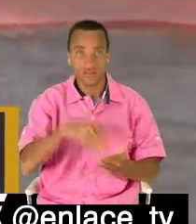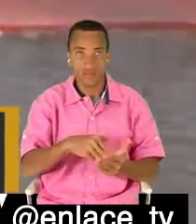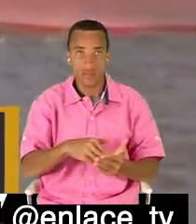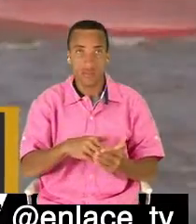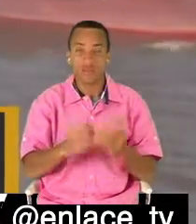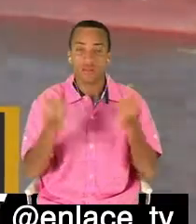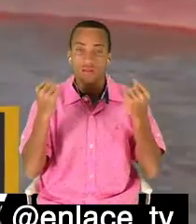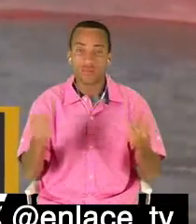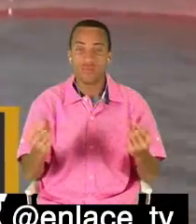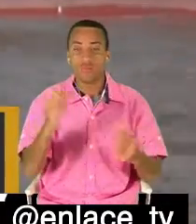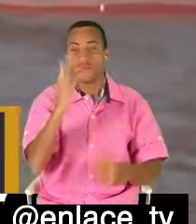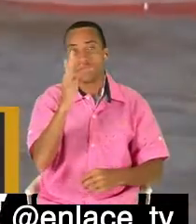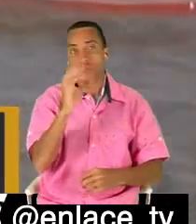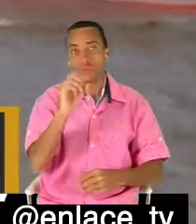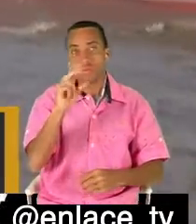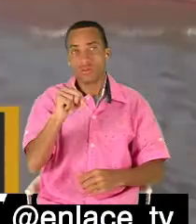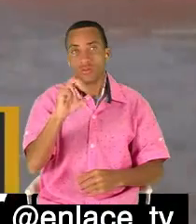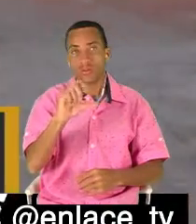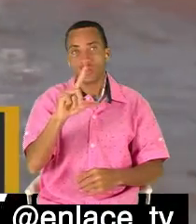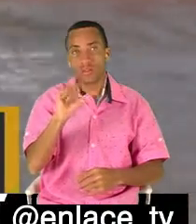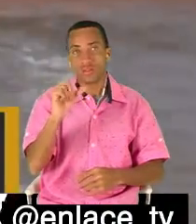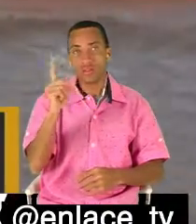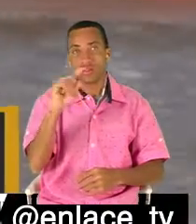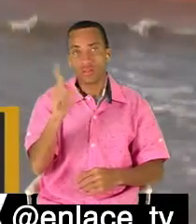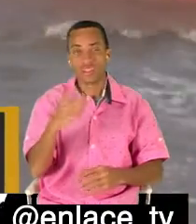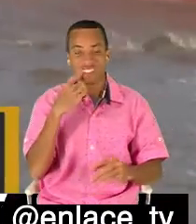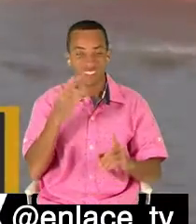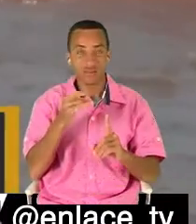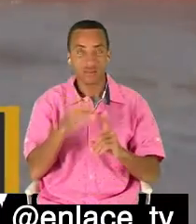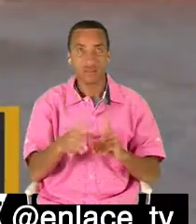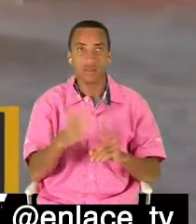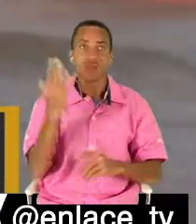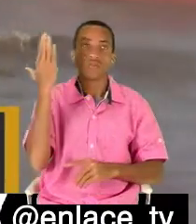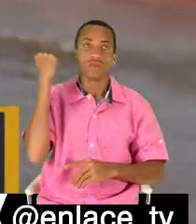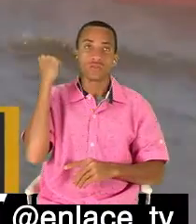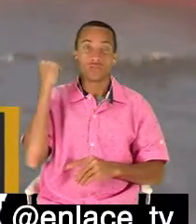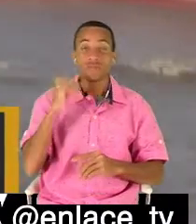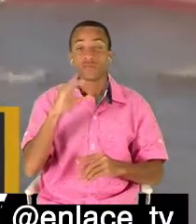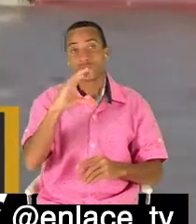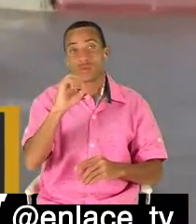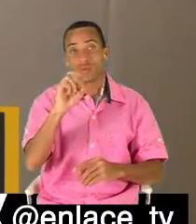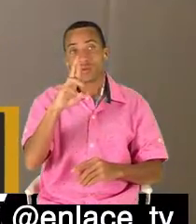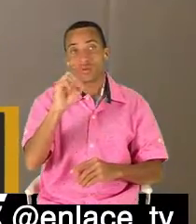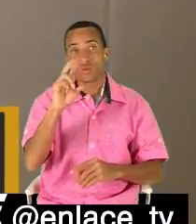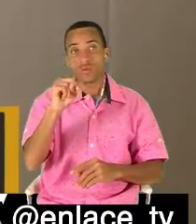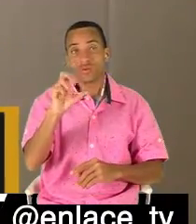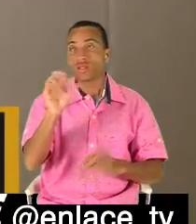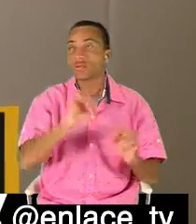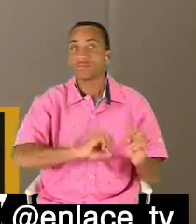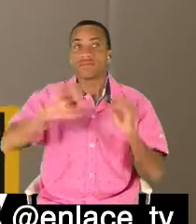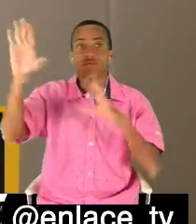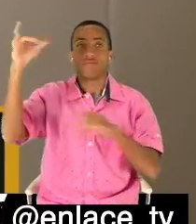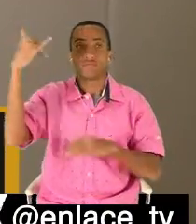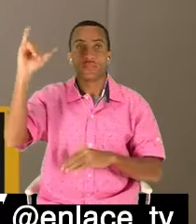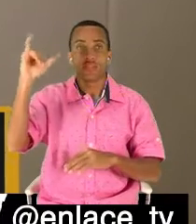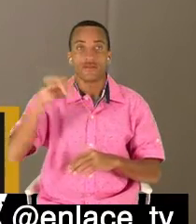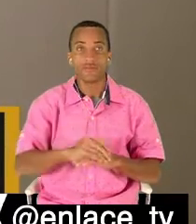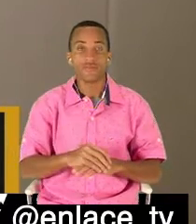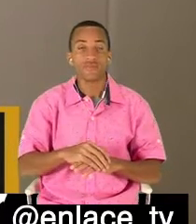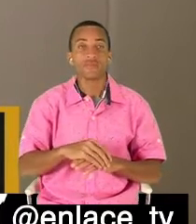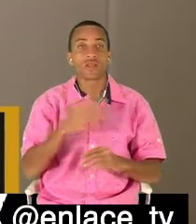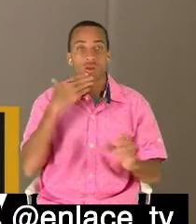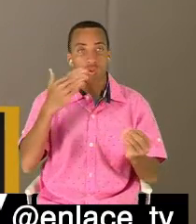exportación desde Barranca Bermeja, la segunda de la ladrillera Santa Fe, salió ayer. Corona ya exportó la semana pasada. Exportación de carbón